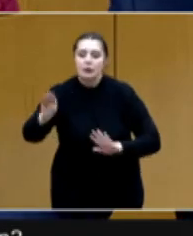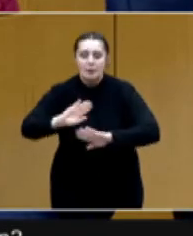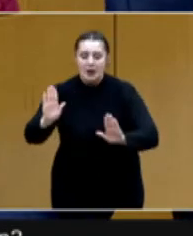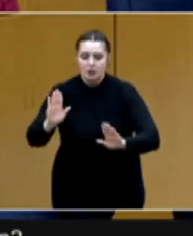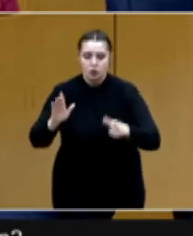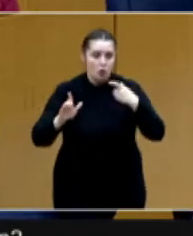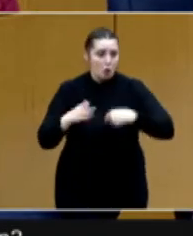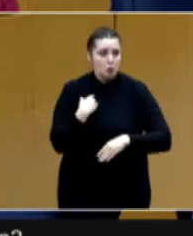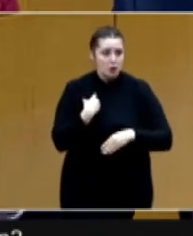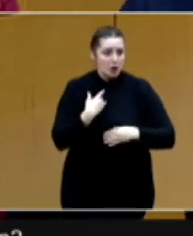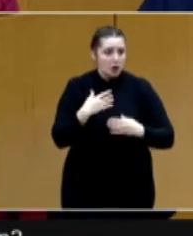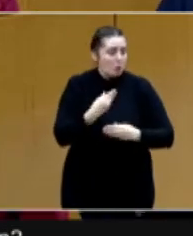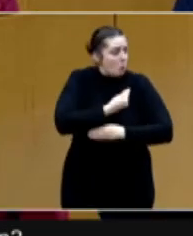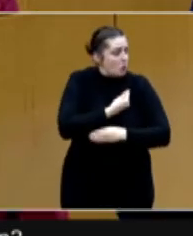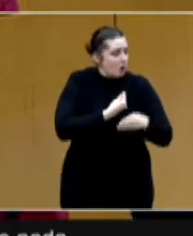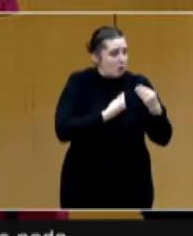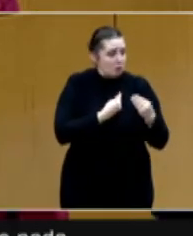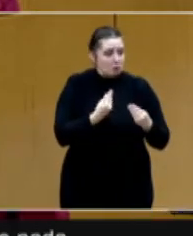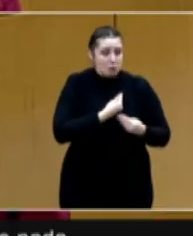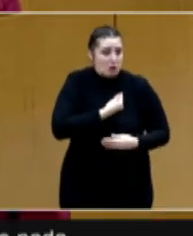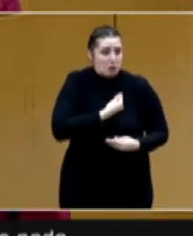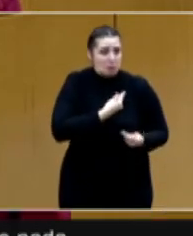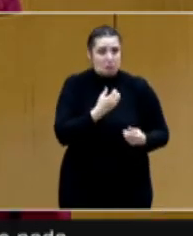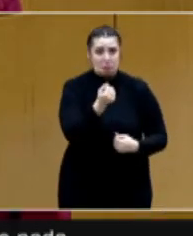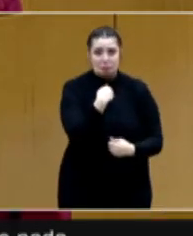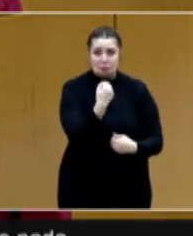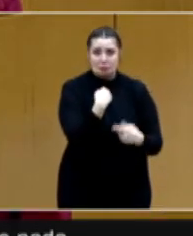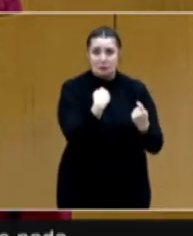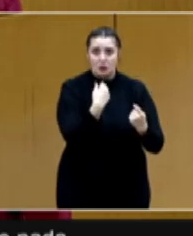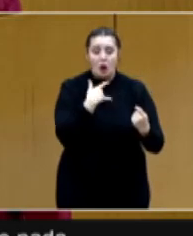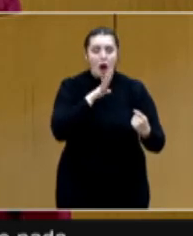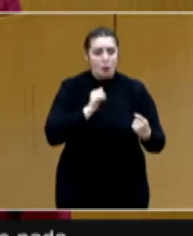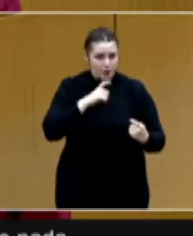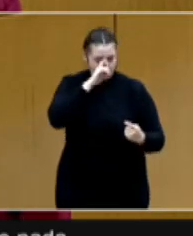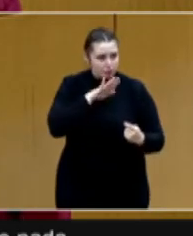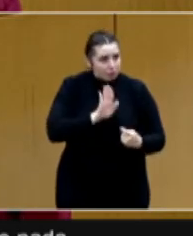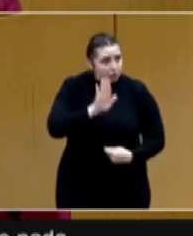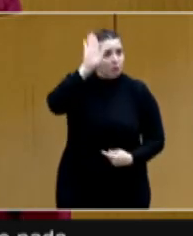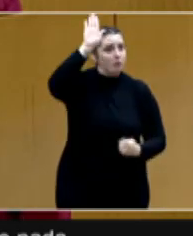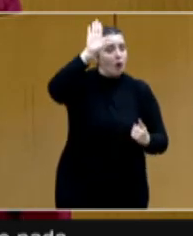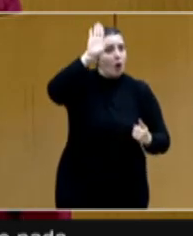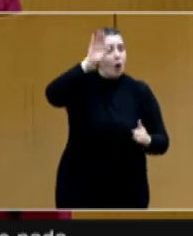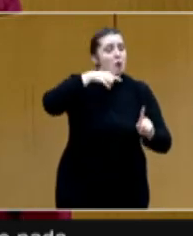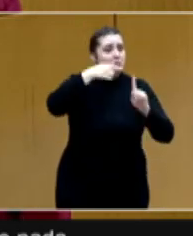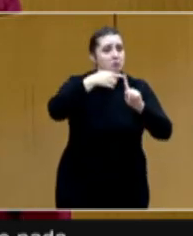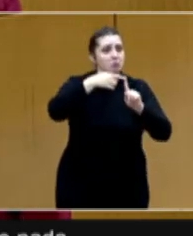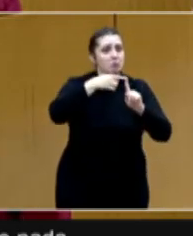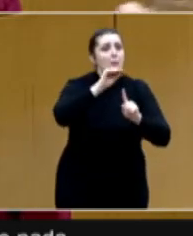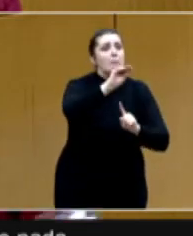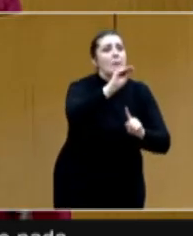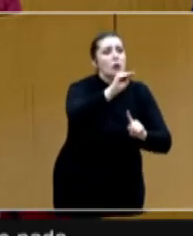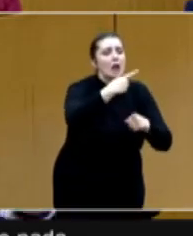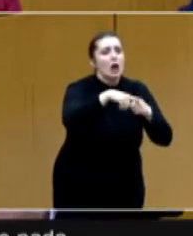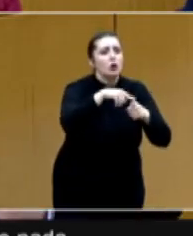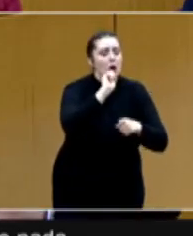un muñeco que no me hacían caso Yo me acuerdo que levantaba la mano para que para preguntar